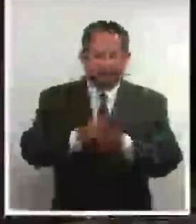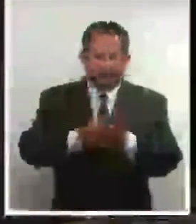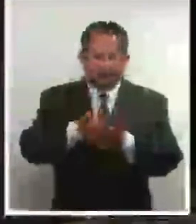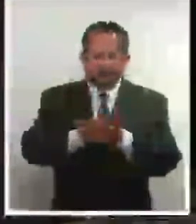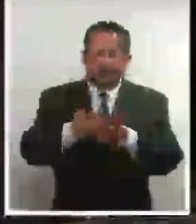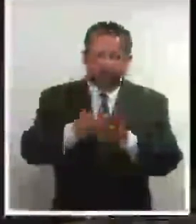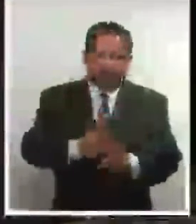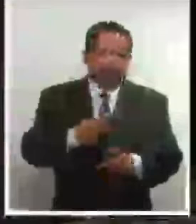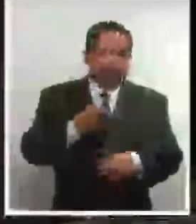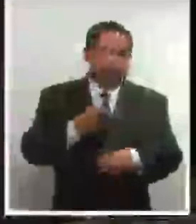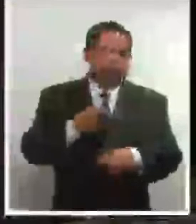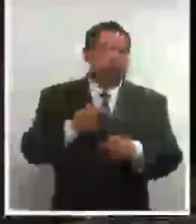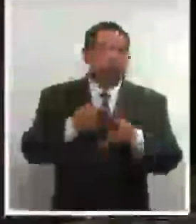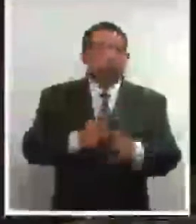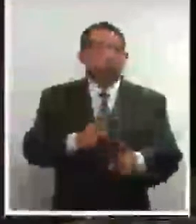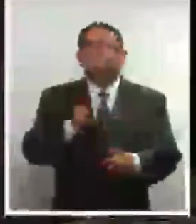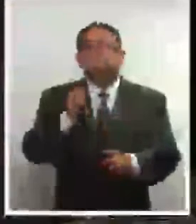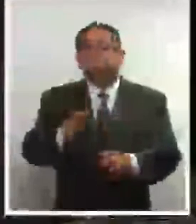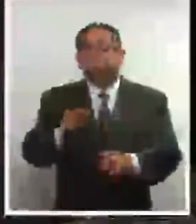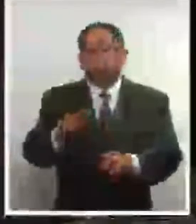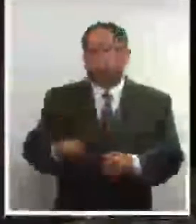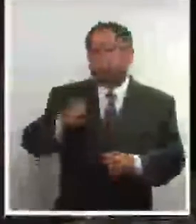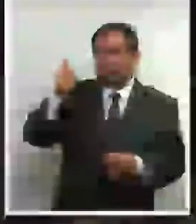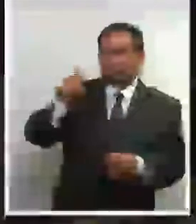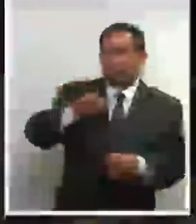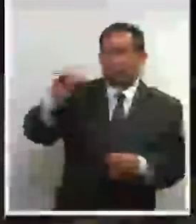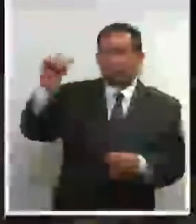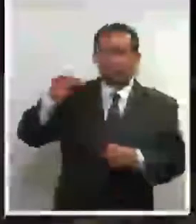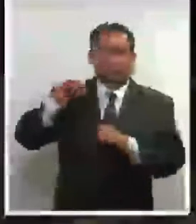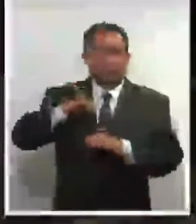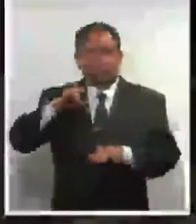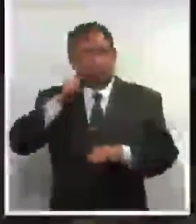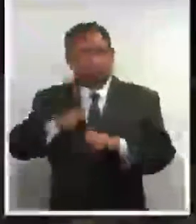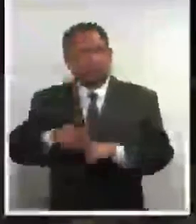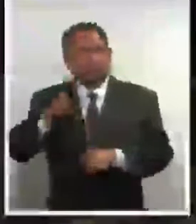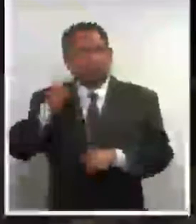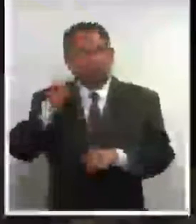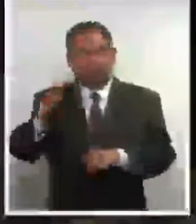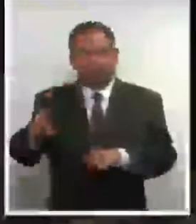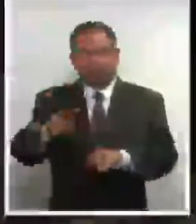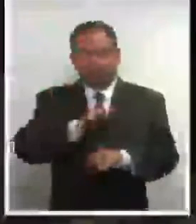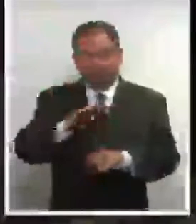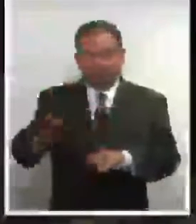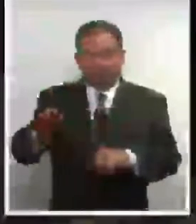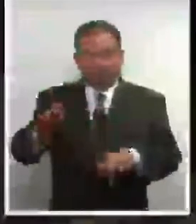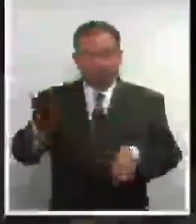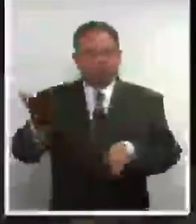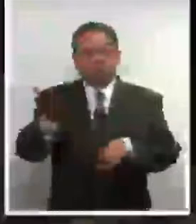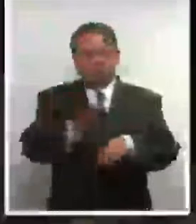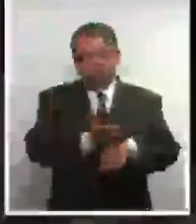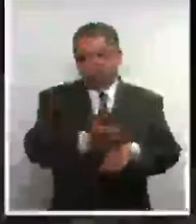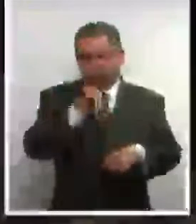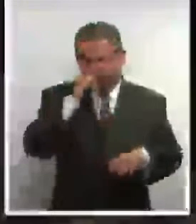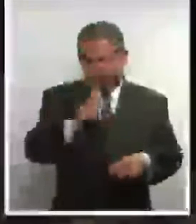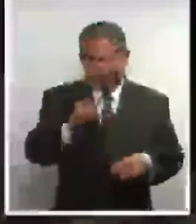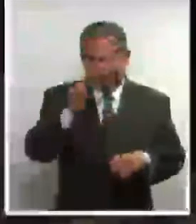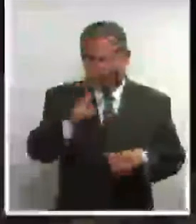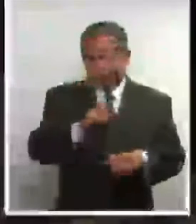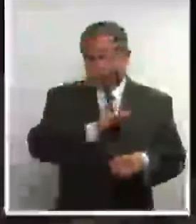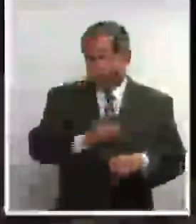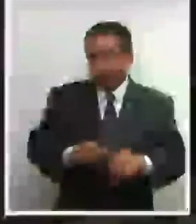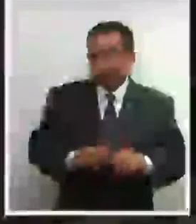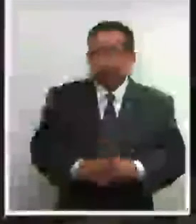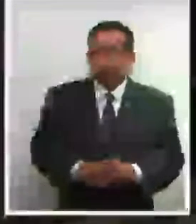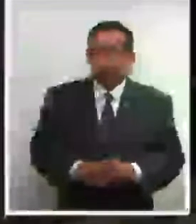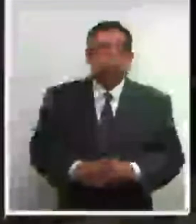insistido en que otras autoridades también tengan la competencia para ejercitar la acción